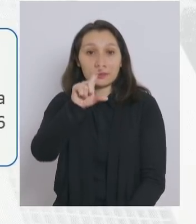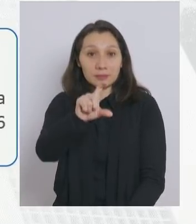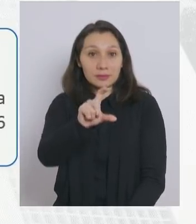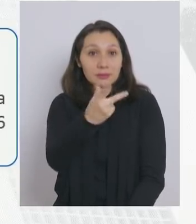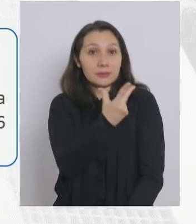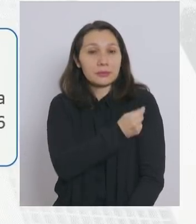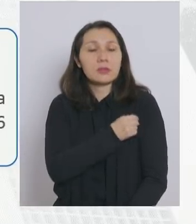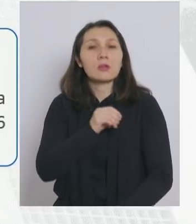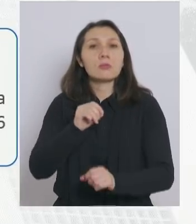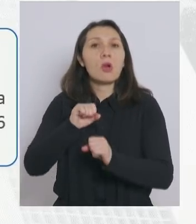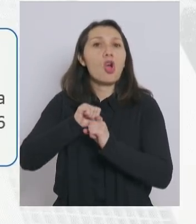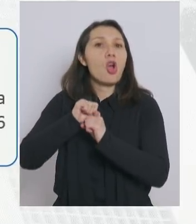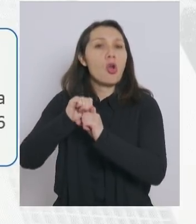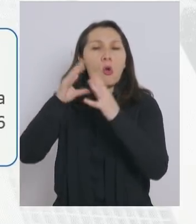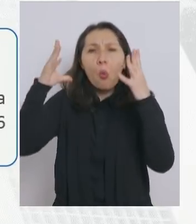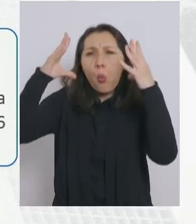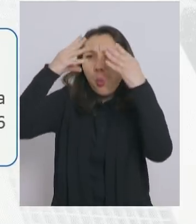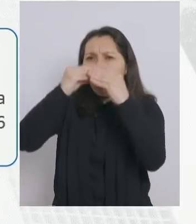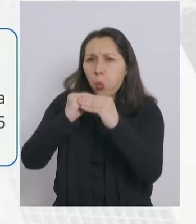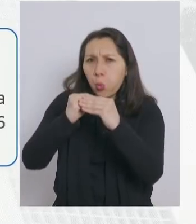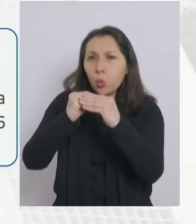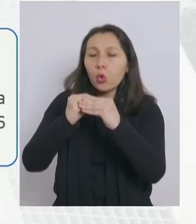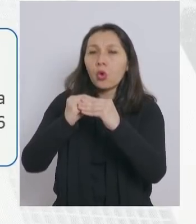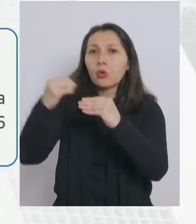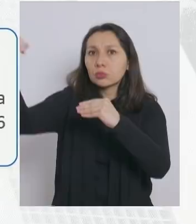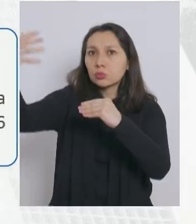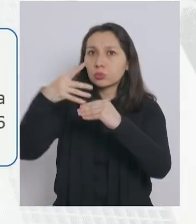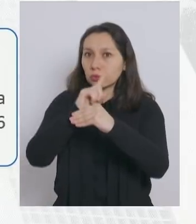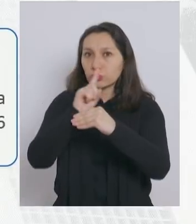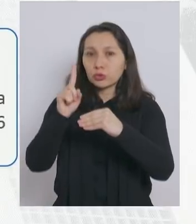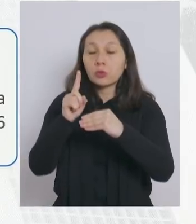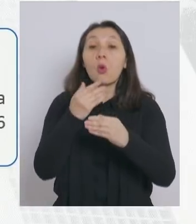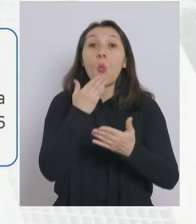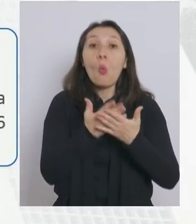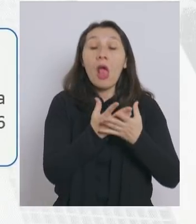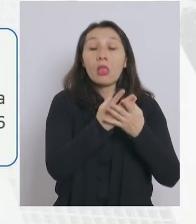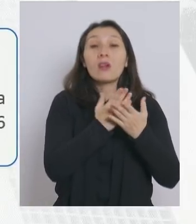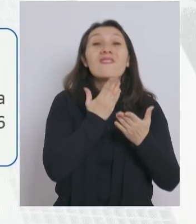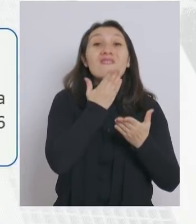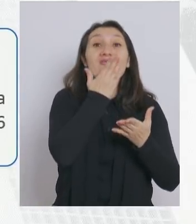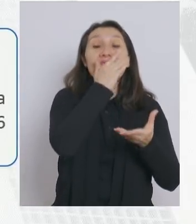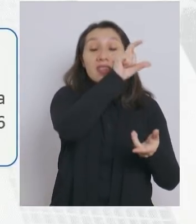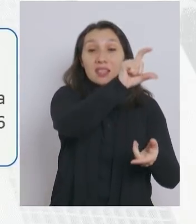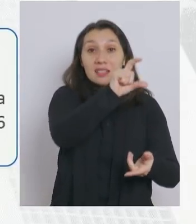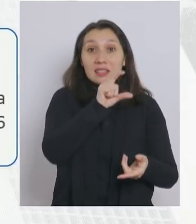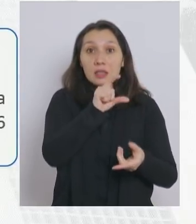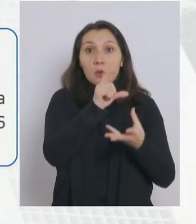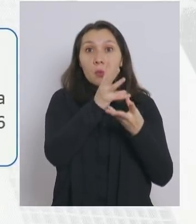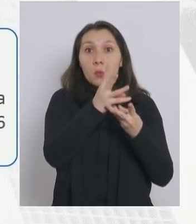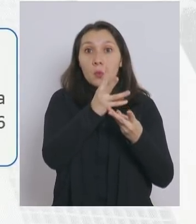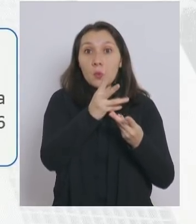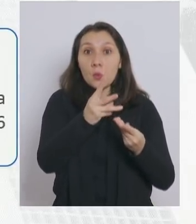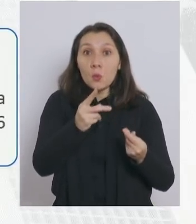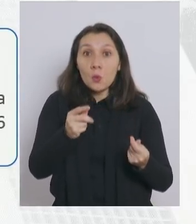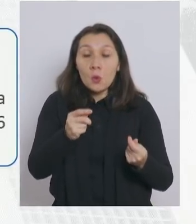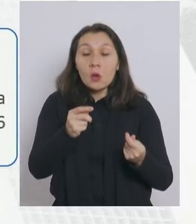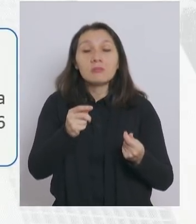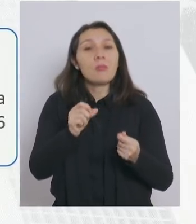ser protegido de la luz y una vez descongelado no puede volver a congelarse, lo que es importante cuando ya se esté administrando esta